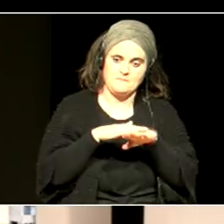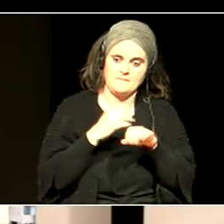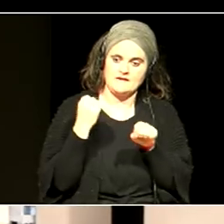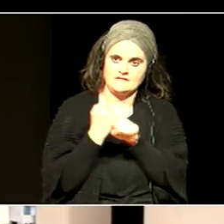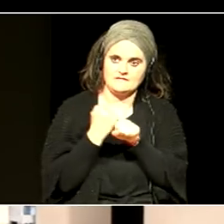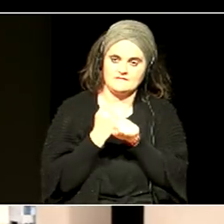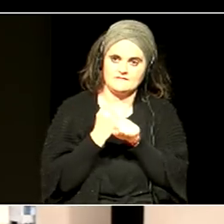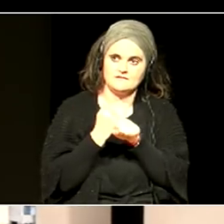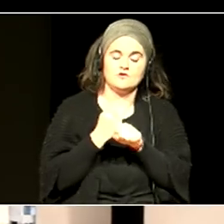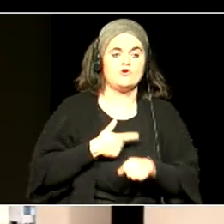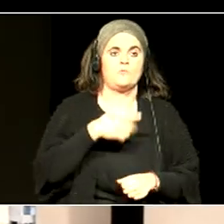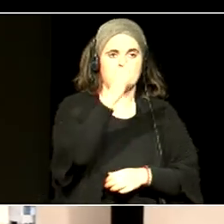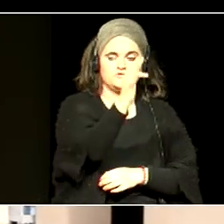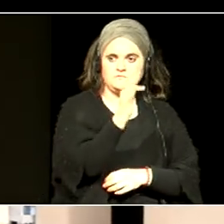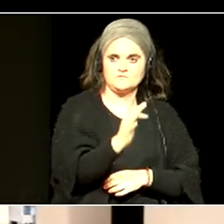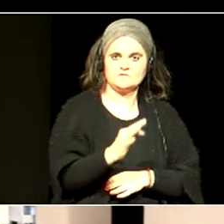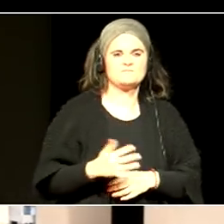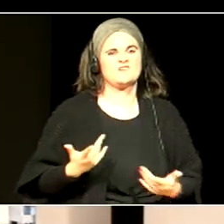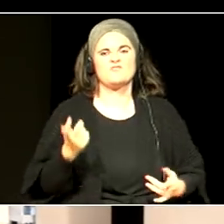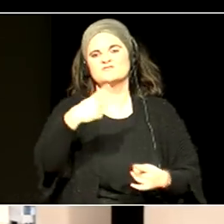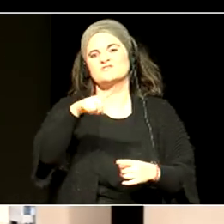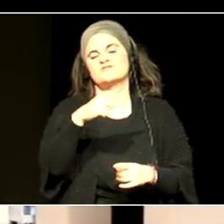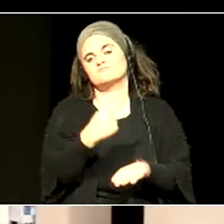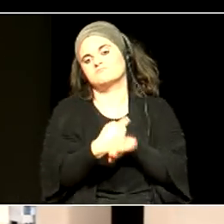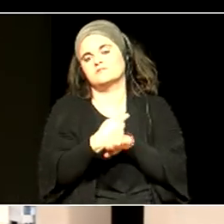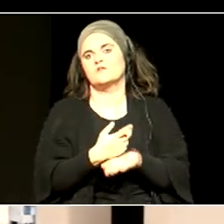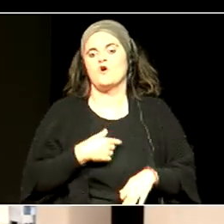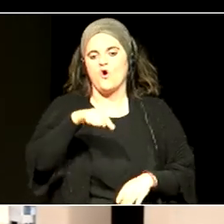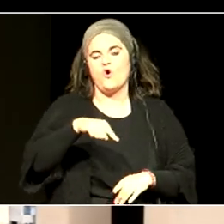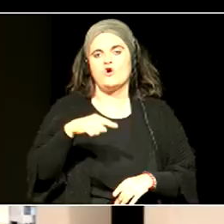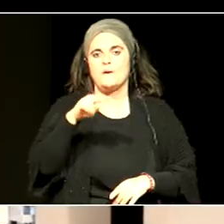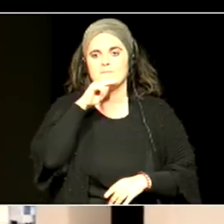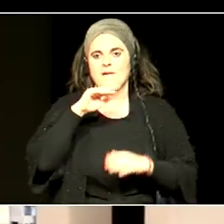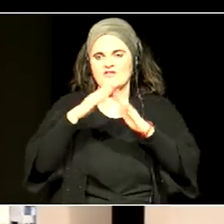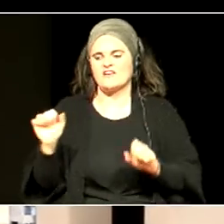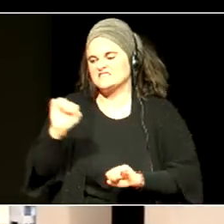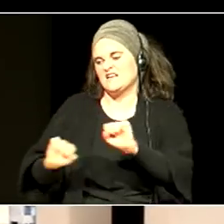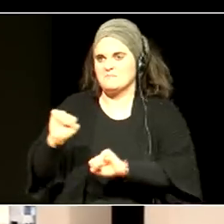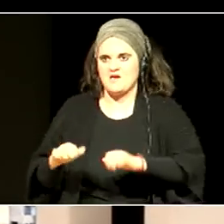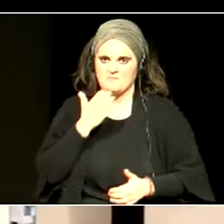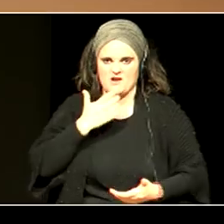batet osoo pero no les podis mandar de cuando gauro como una garbit